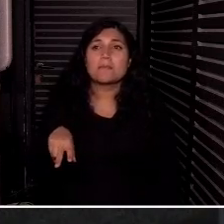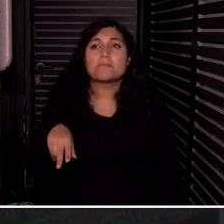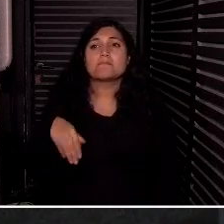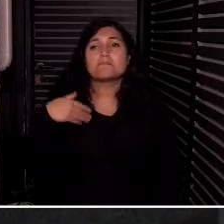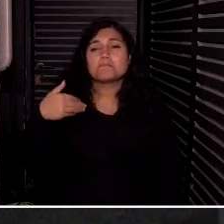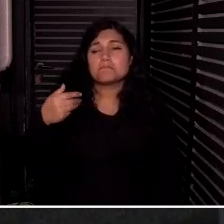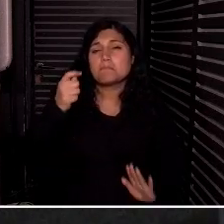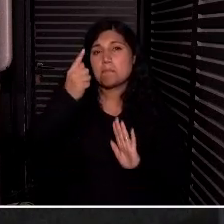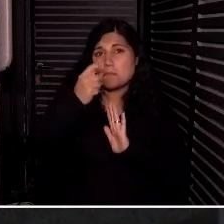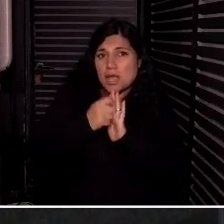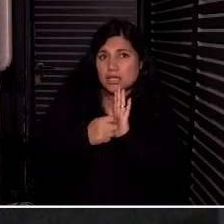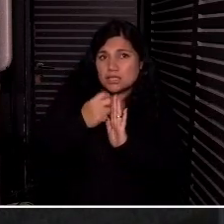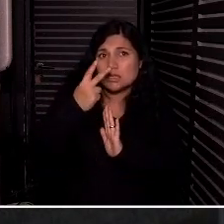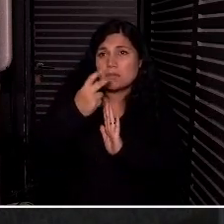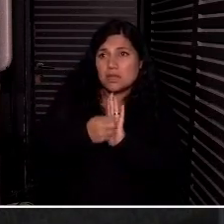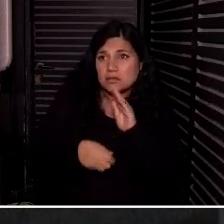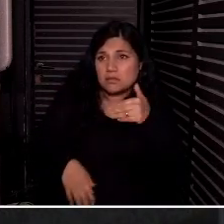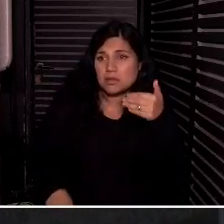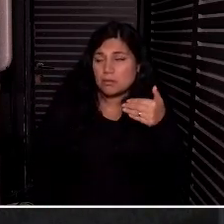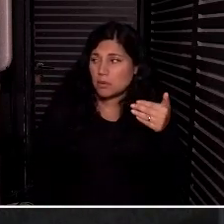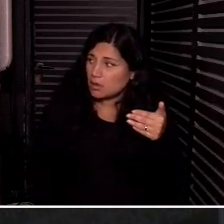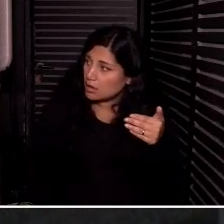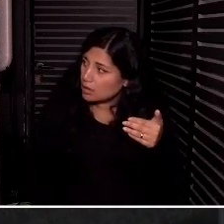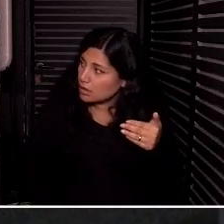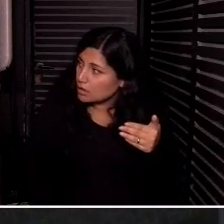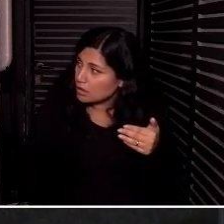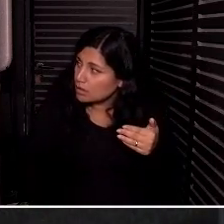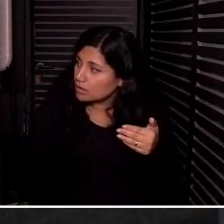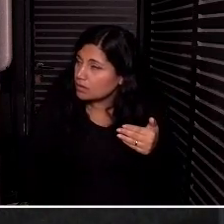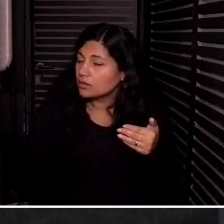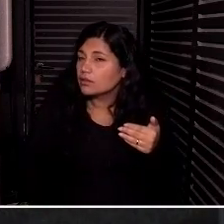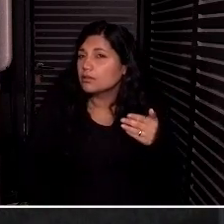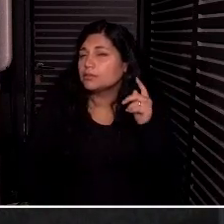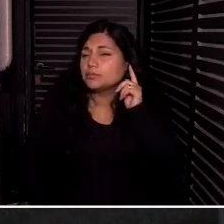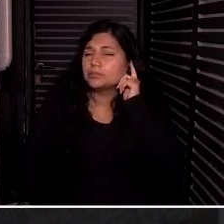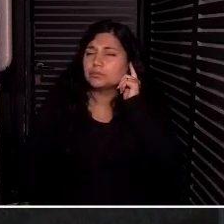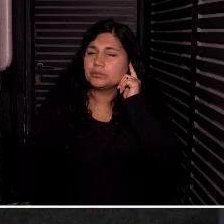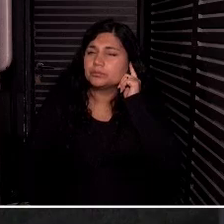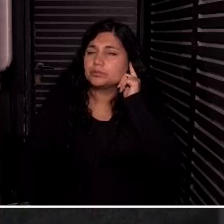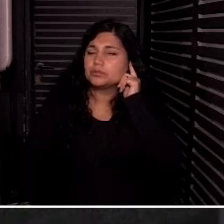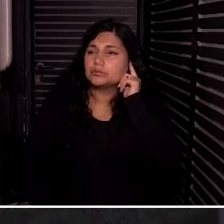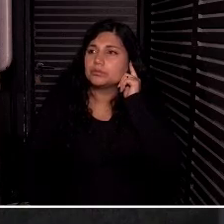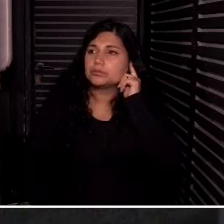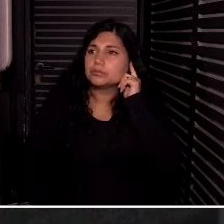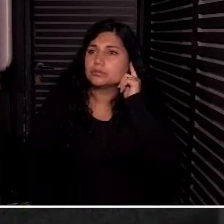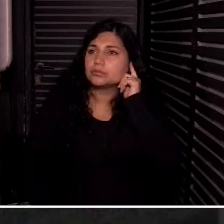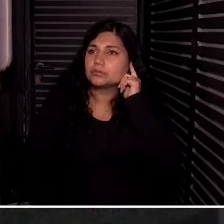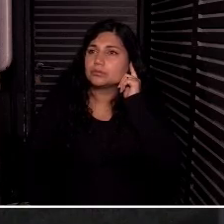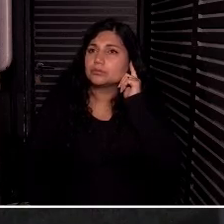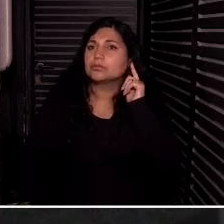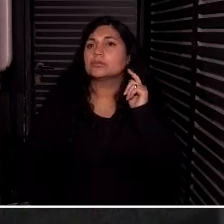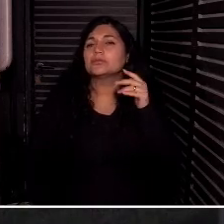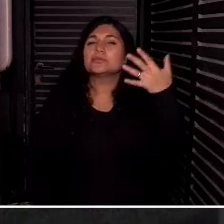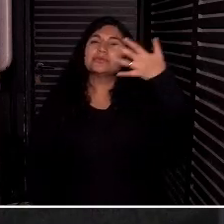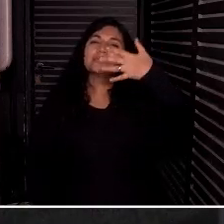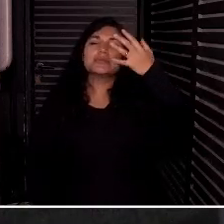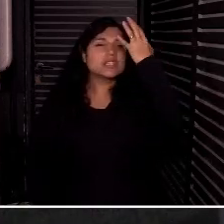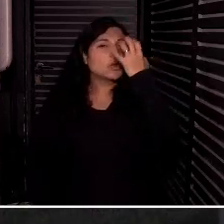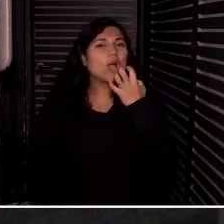eh lo pasaba mal y ahora digo yo creo que lo estoy haciendo un poco mejor porque hay más gente enojada Ya